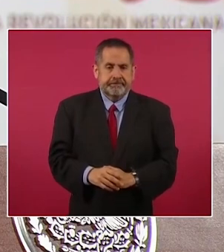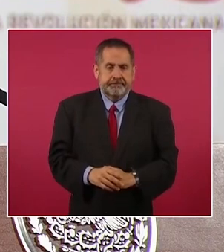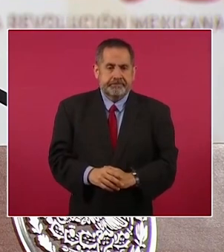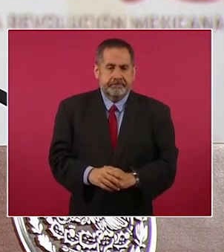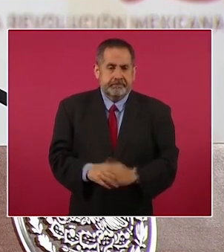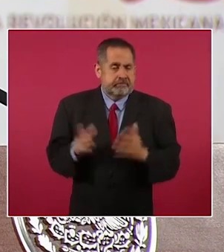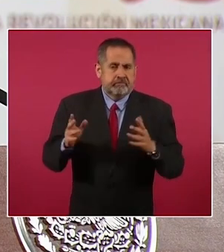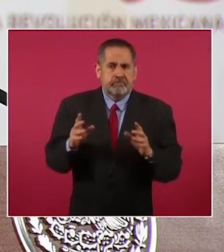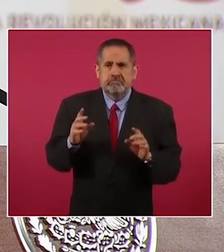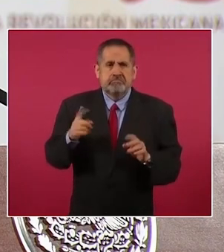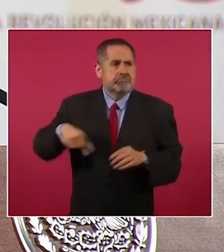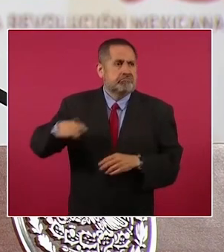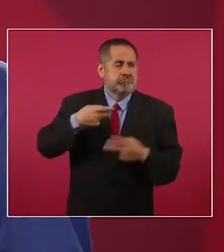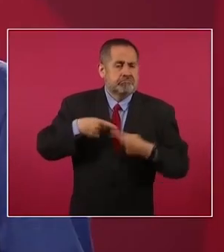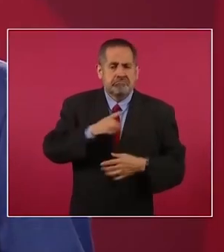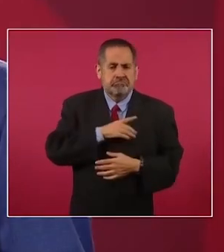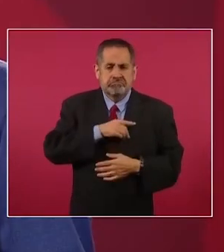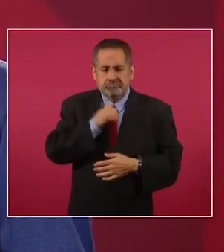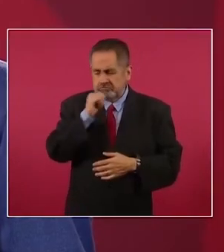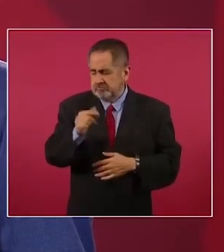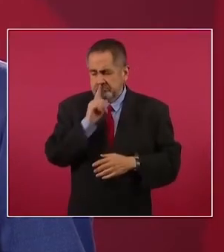no hay nada que temer.